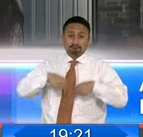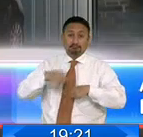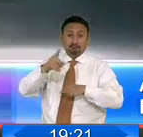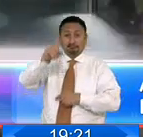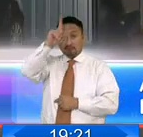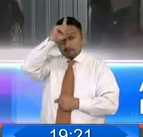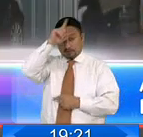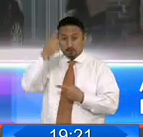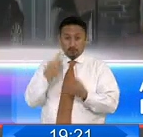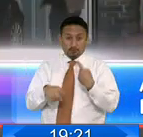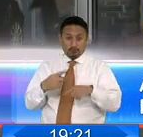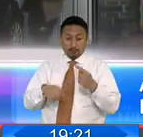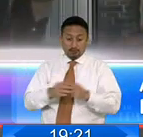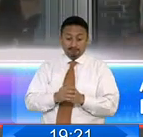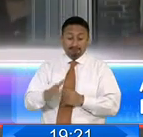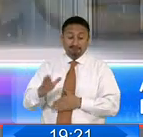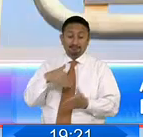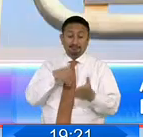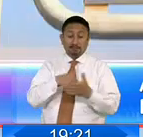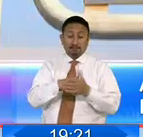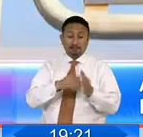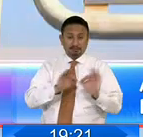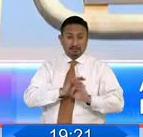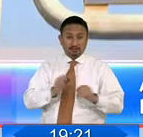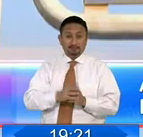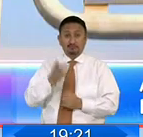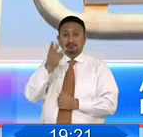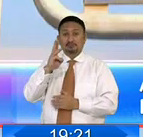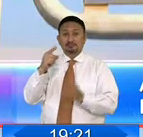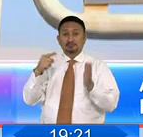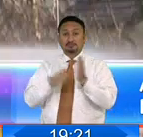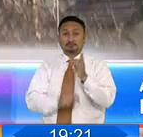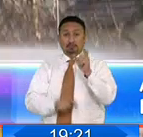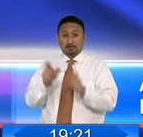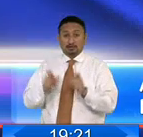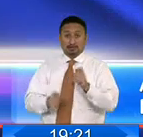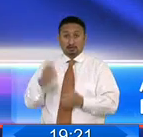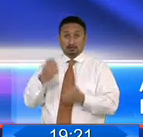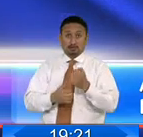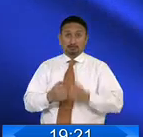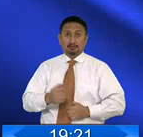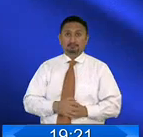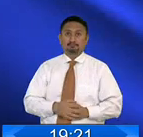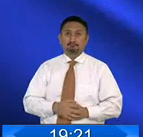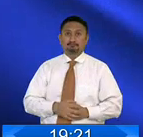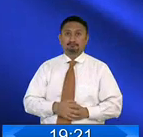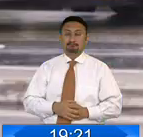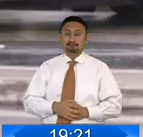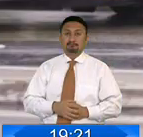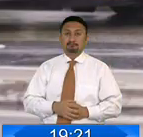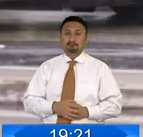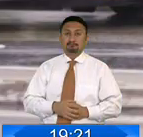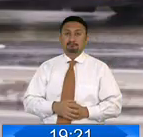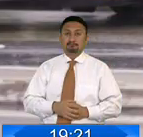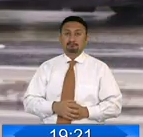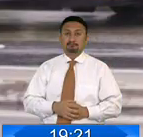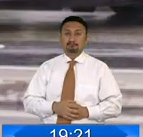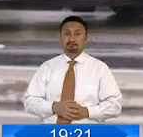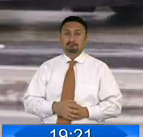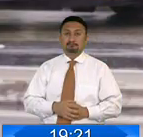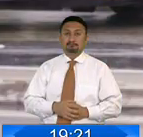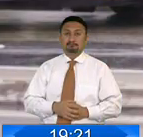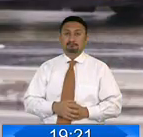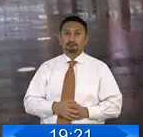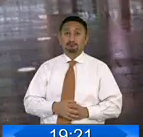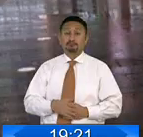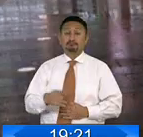alemania para aliviar estas restricciones pues más de 16.000 personas resultarían afectadas en auckland la mayor